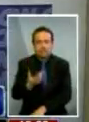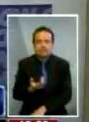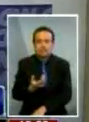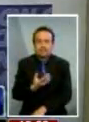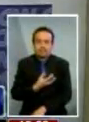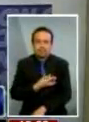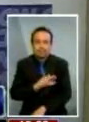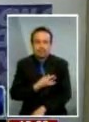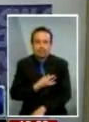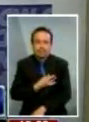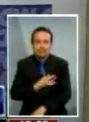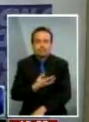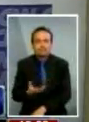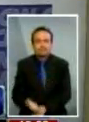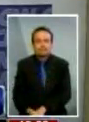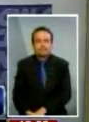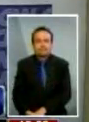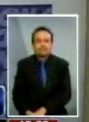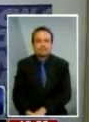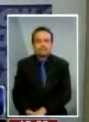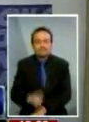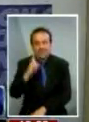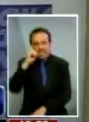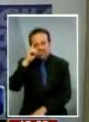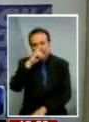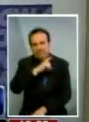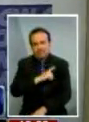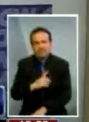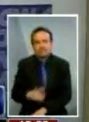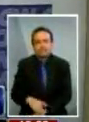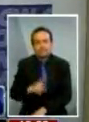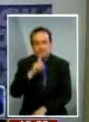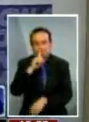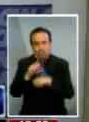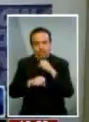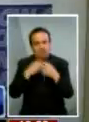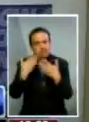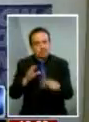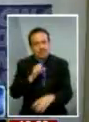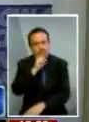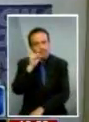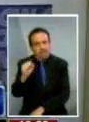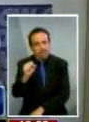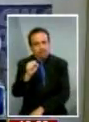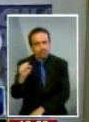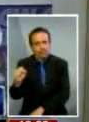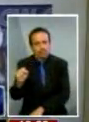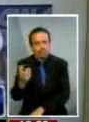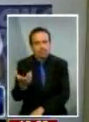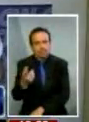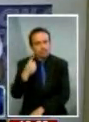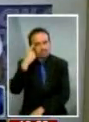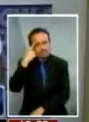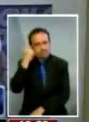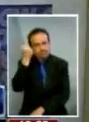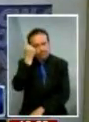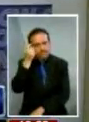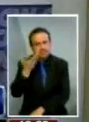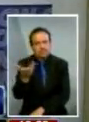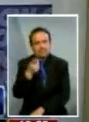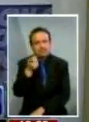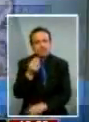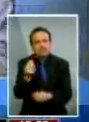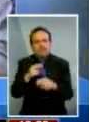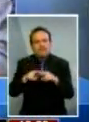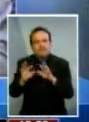último acontecimiento del año, que es ya que se cumple un año desde que los asesinaron. Que eso va a ser pasado mañana. ¿Qué es lo que van a